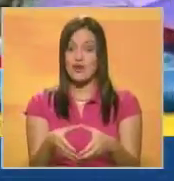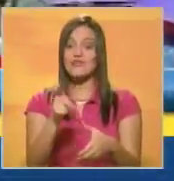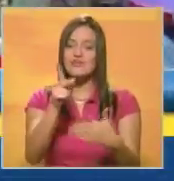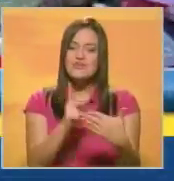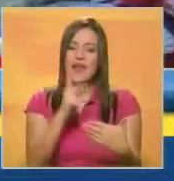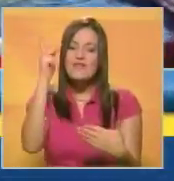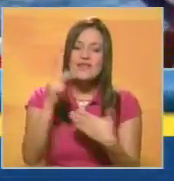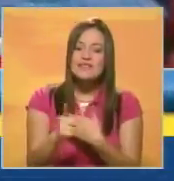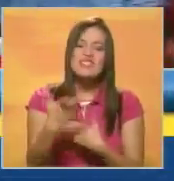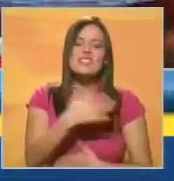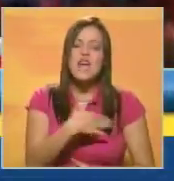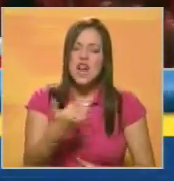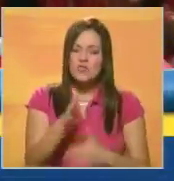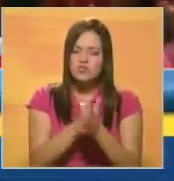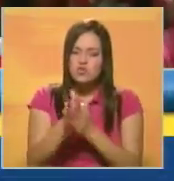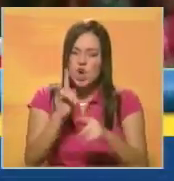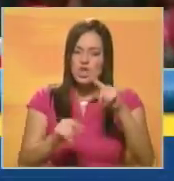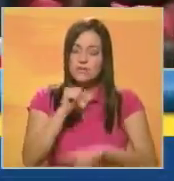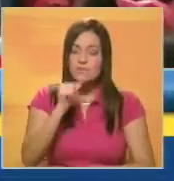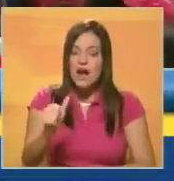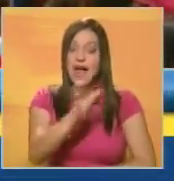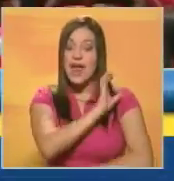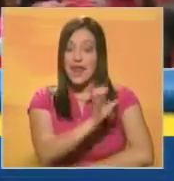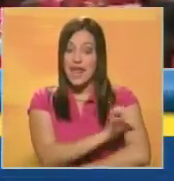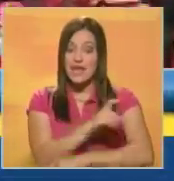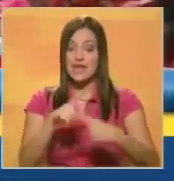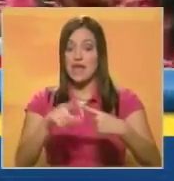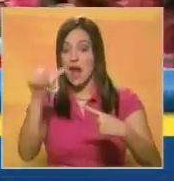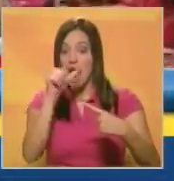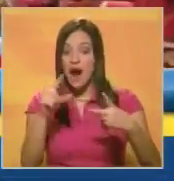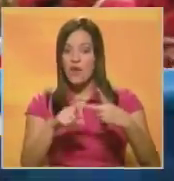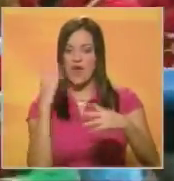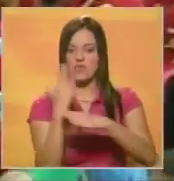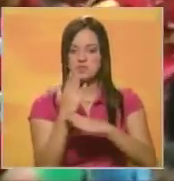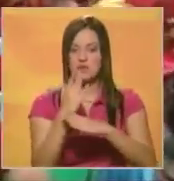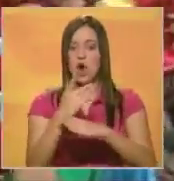planteando los sabotajes de los servicios, de la electricidad, del agua, del transporte.